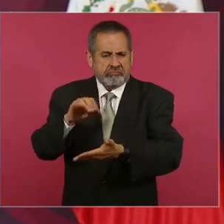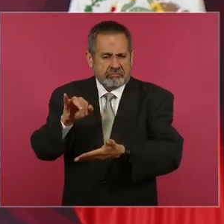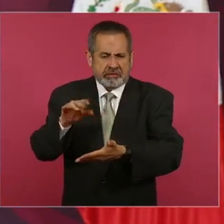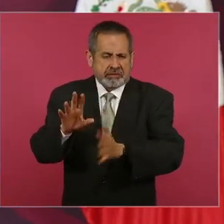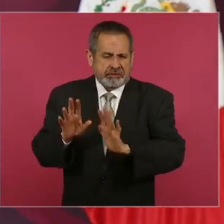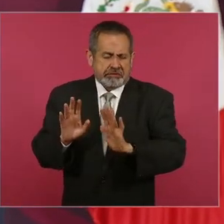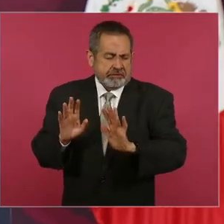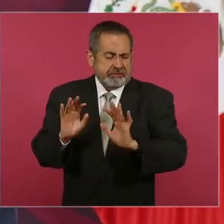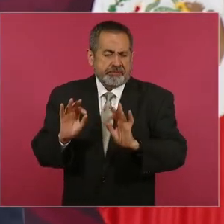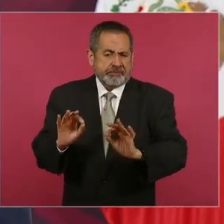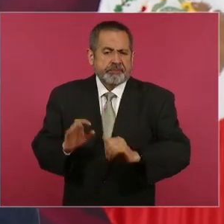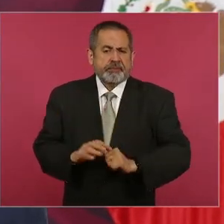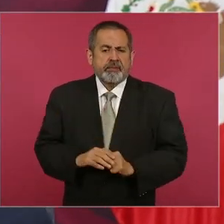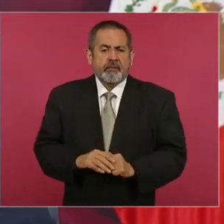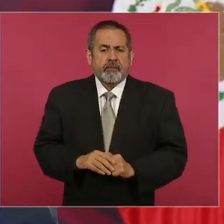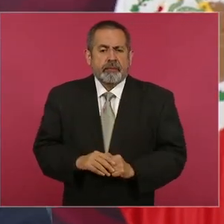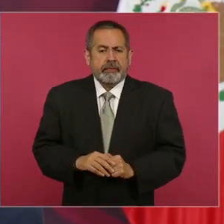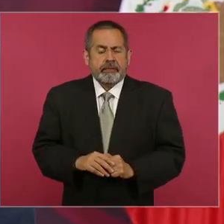tener